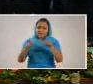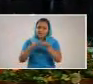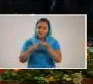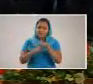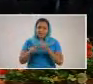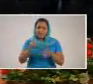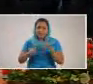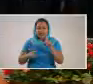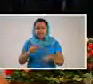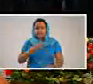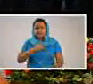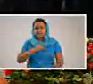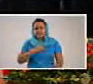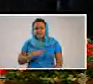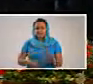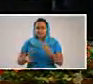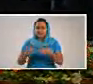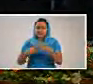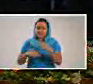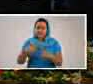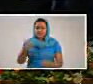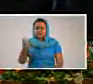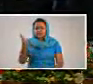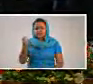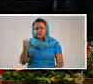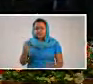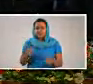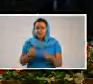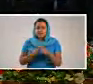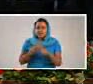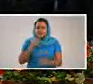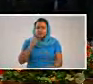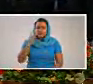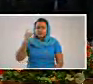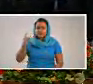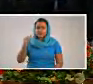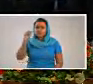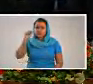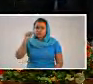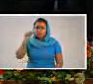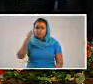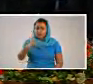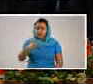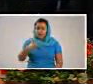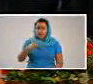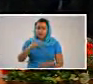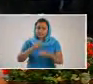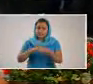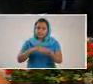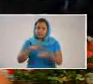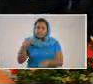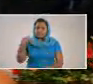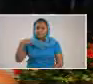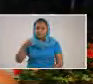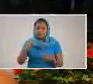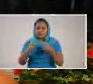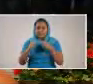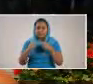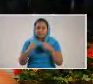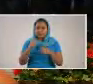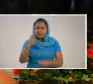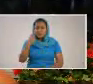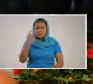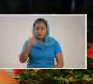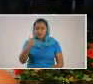hay alguien que quiere reconciliarse con el Señor, este es un buen momento, este es el tiempo para hacerlo.